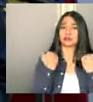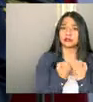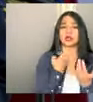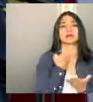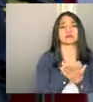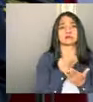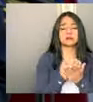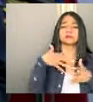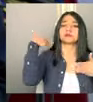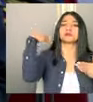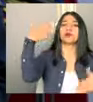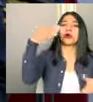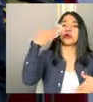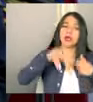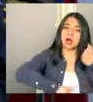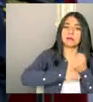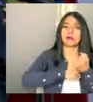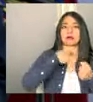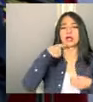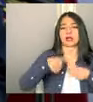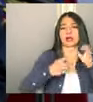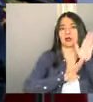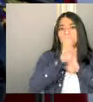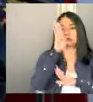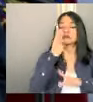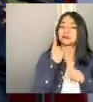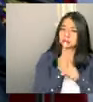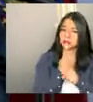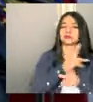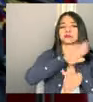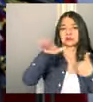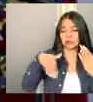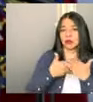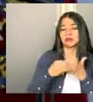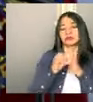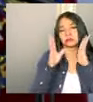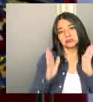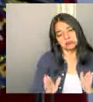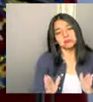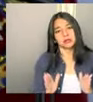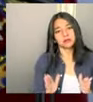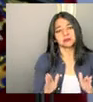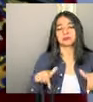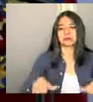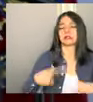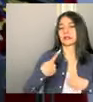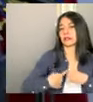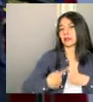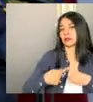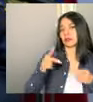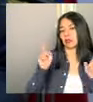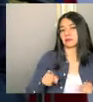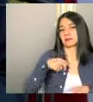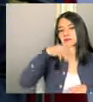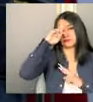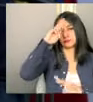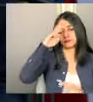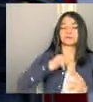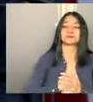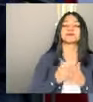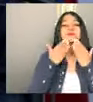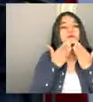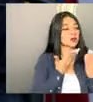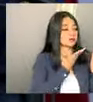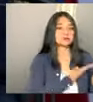política de esta bella capital, y evidentemente a todos los ciudadanos y ciudadanas que viven aquí en Quito. Lo segundo, agradecerte,